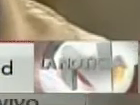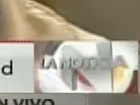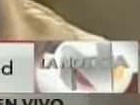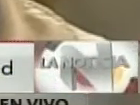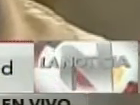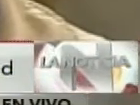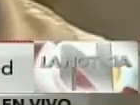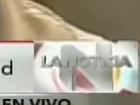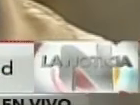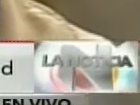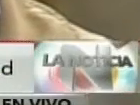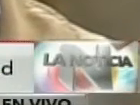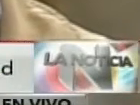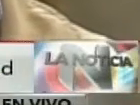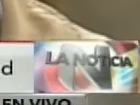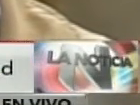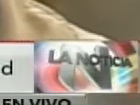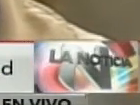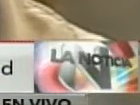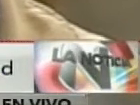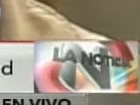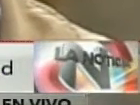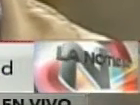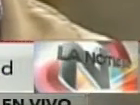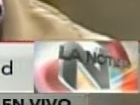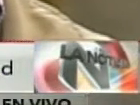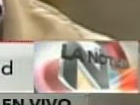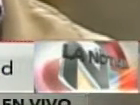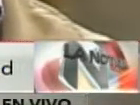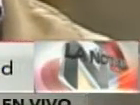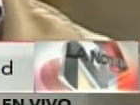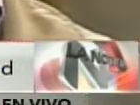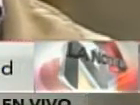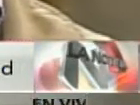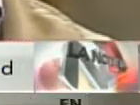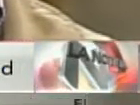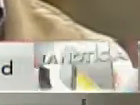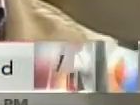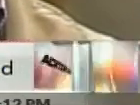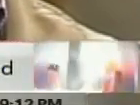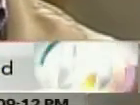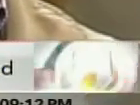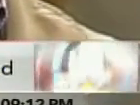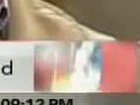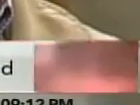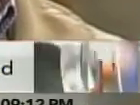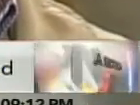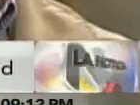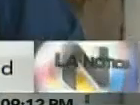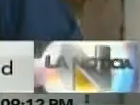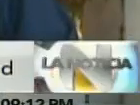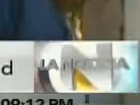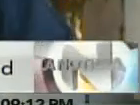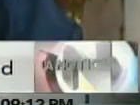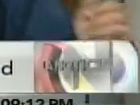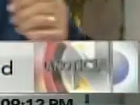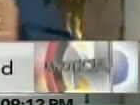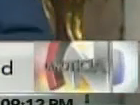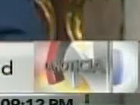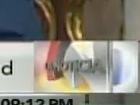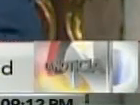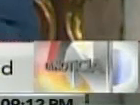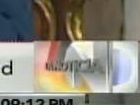en el sur del oriente del país, la faja petrolífera. Vamos a inaugurar una fábrica de